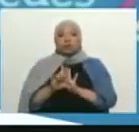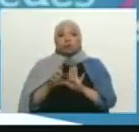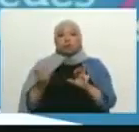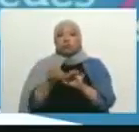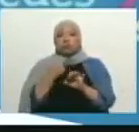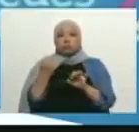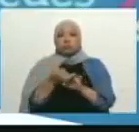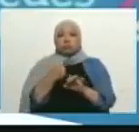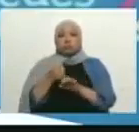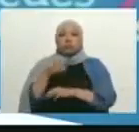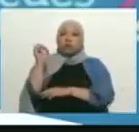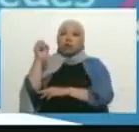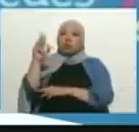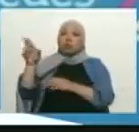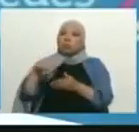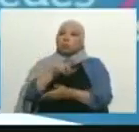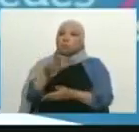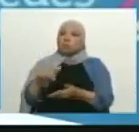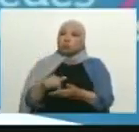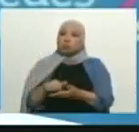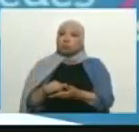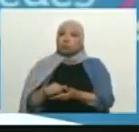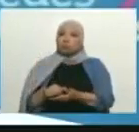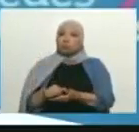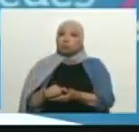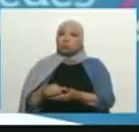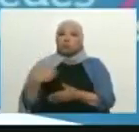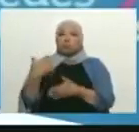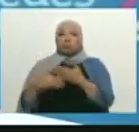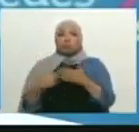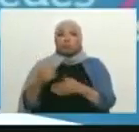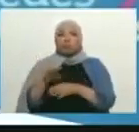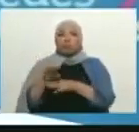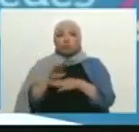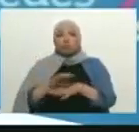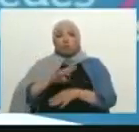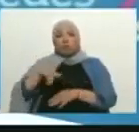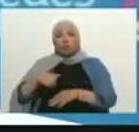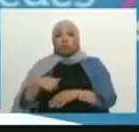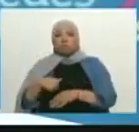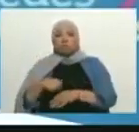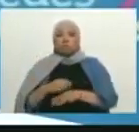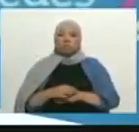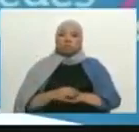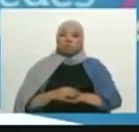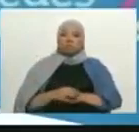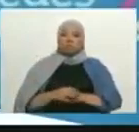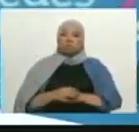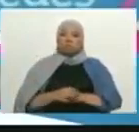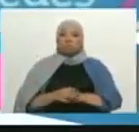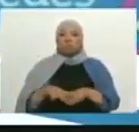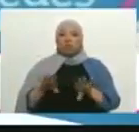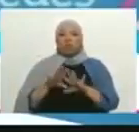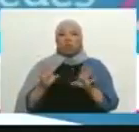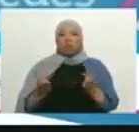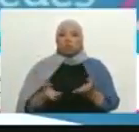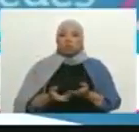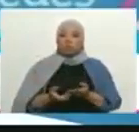trabajando la Asamblea Nacional para dar un paso en la protección de nuestros activos en el mundo.